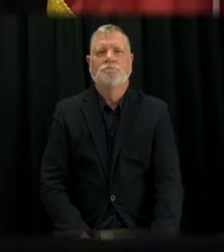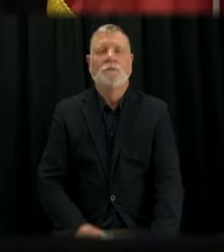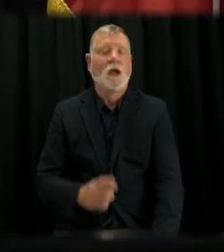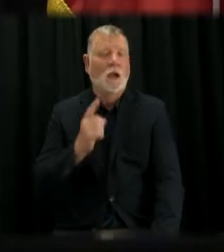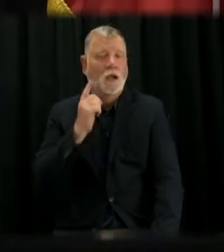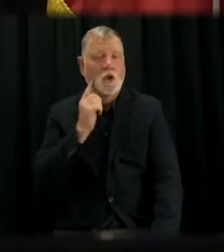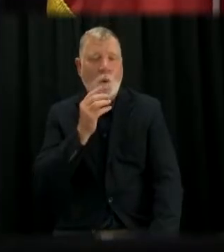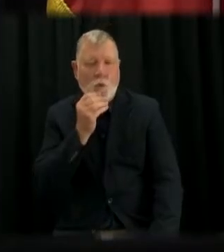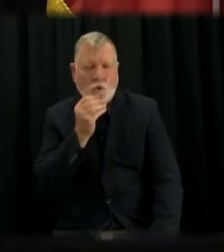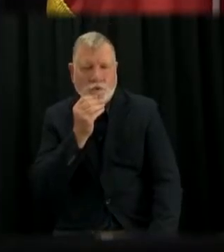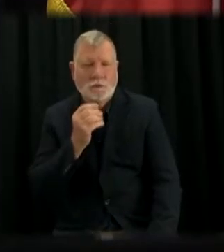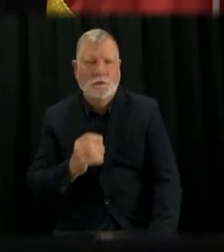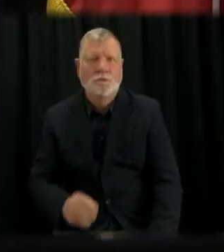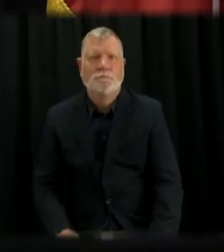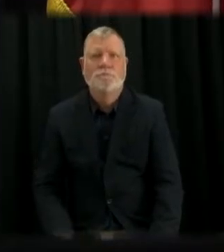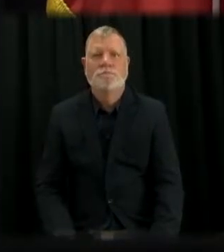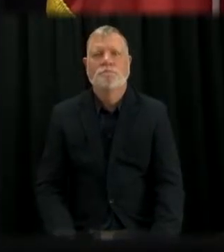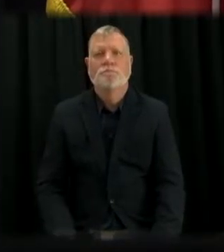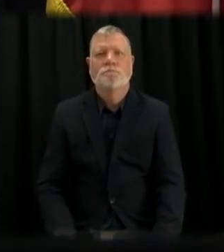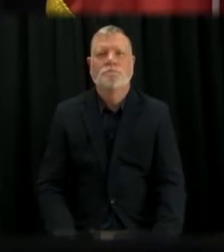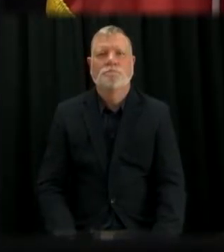Andrew está en silencio.